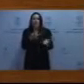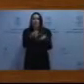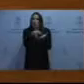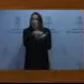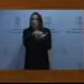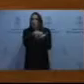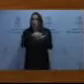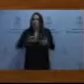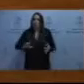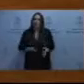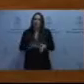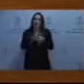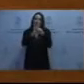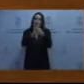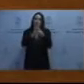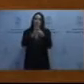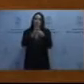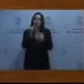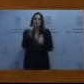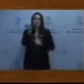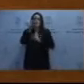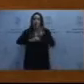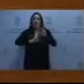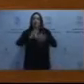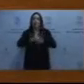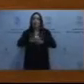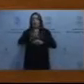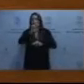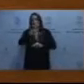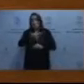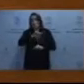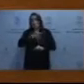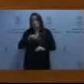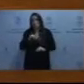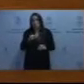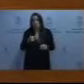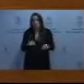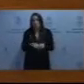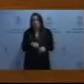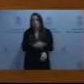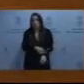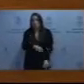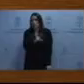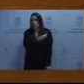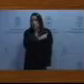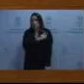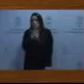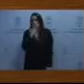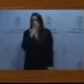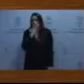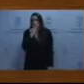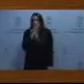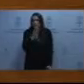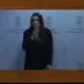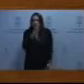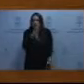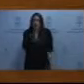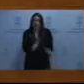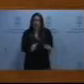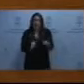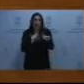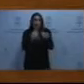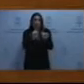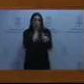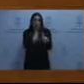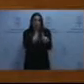cumplimiento o incumplimiento de estas iniciativas. Y esto sí que ya es el colmo, porque esta especie de introducción del